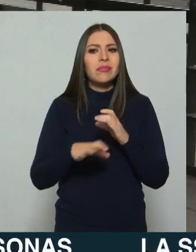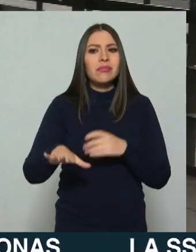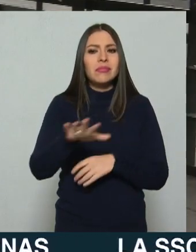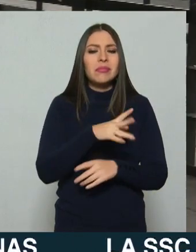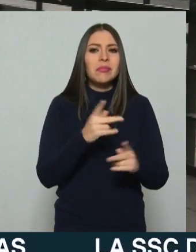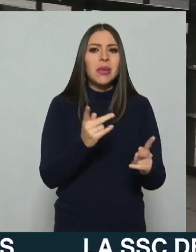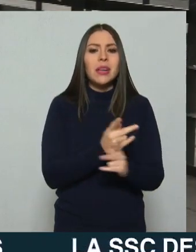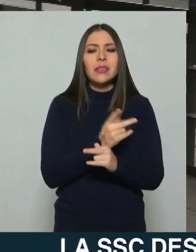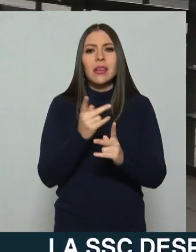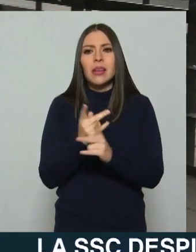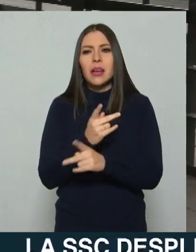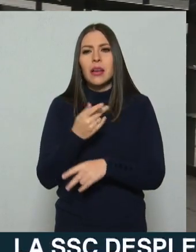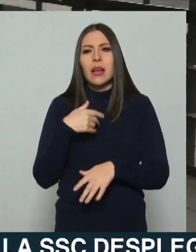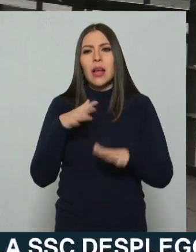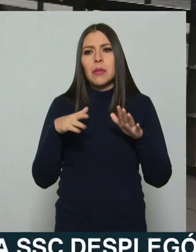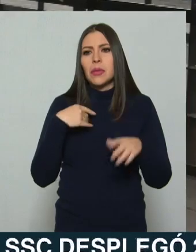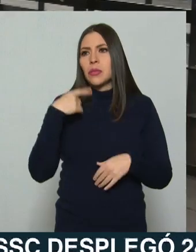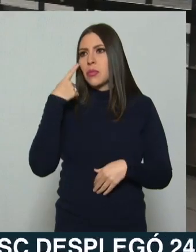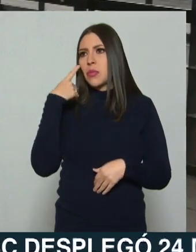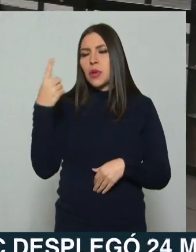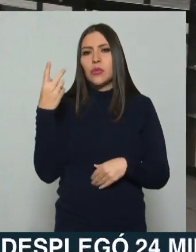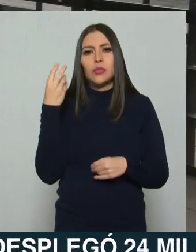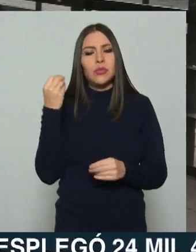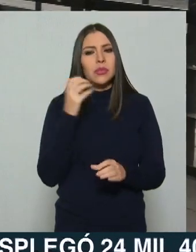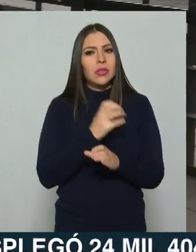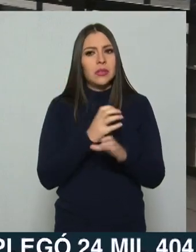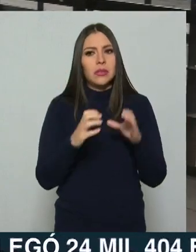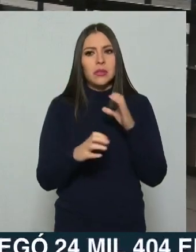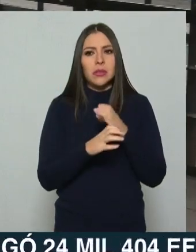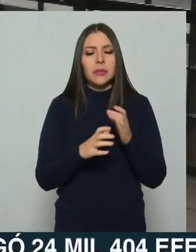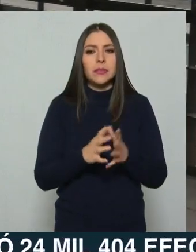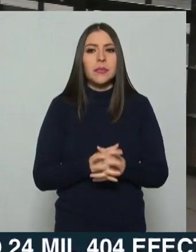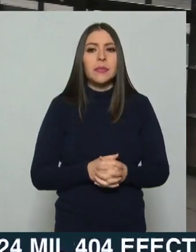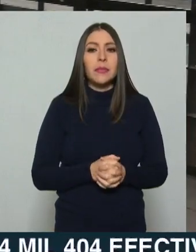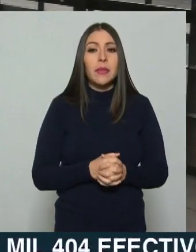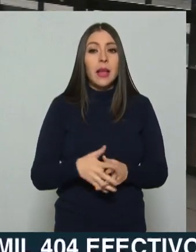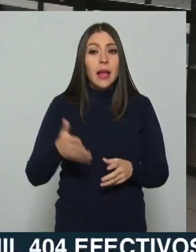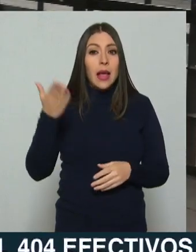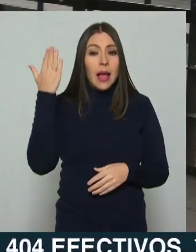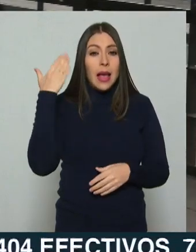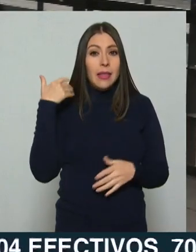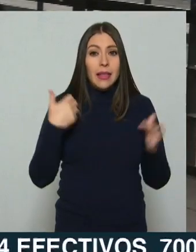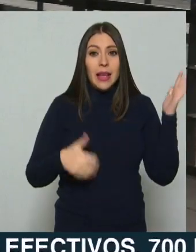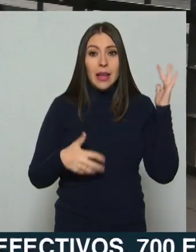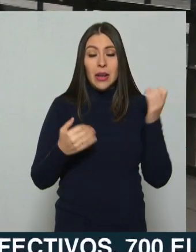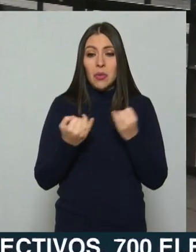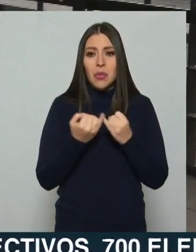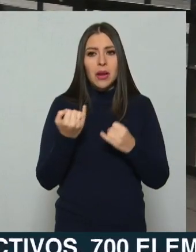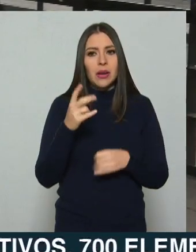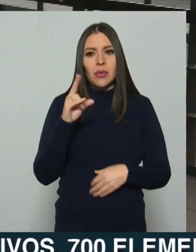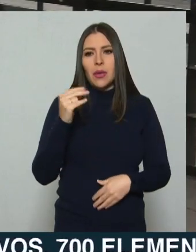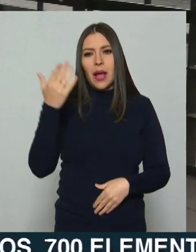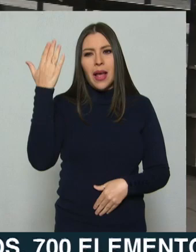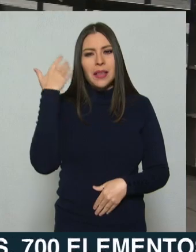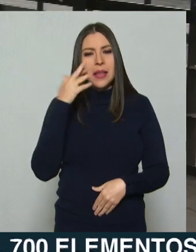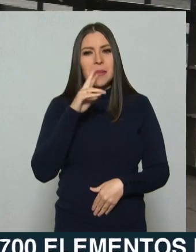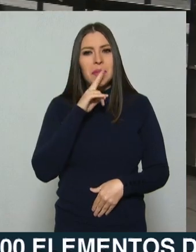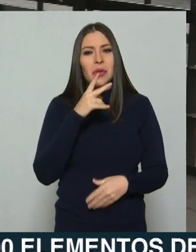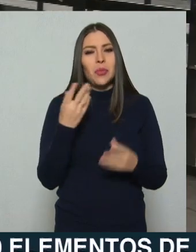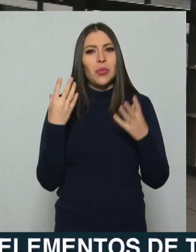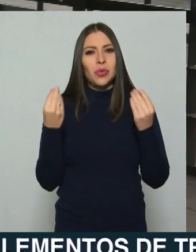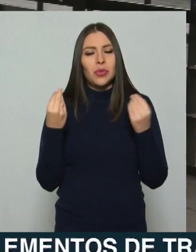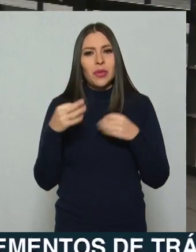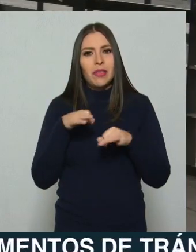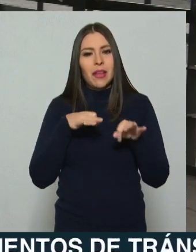Y realmente yo he visto de todo aquí, ¿no? Y Garibaldi pues no estaba como está ahorita, ¿no? Estaba mejor, había más trabajo,